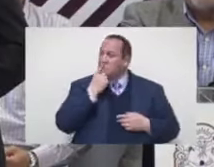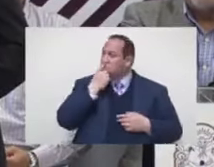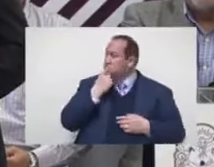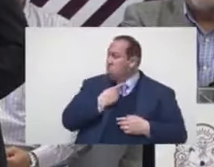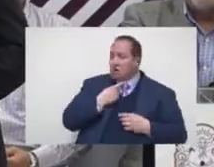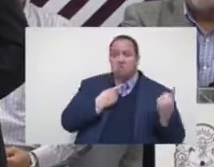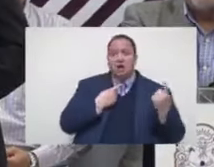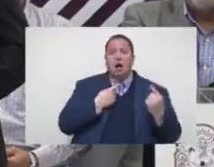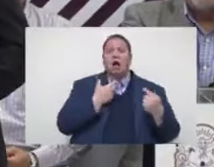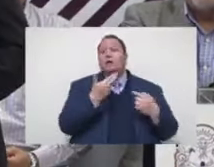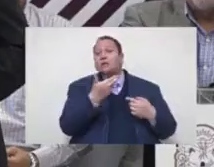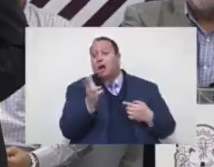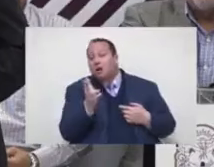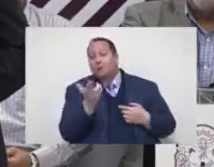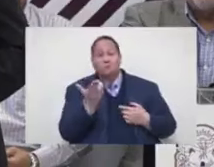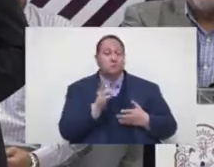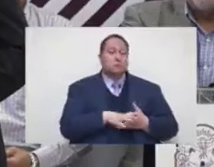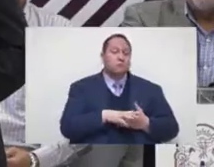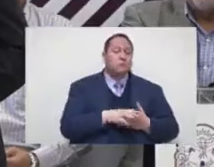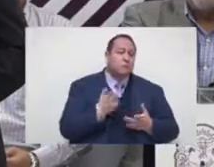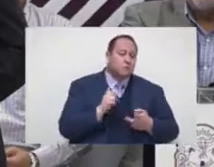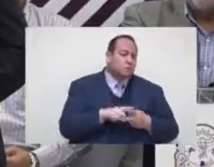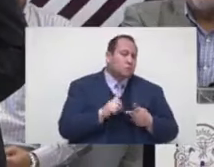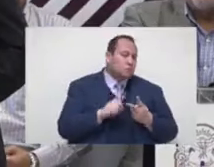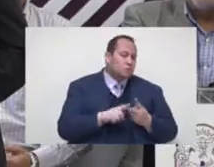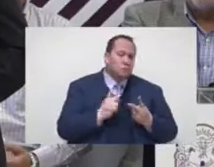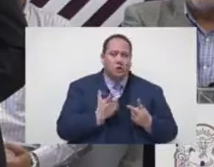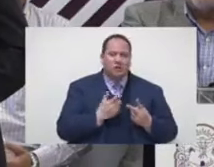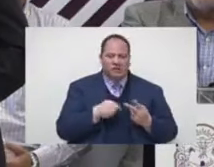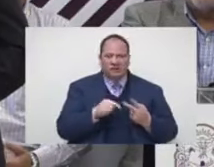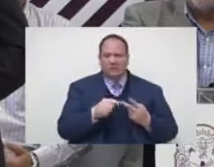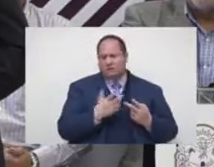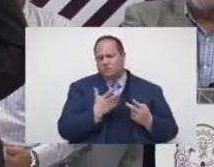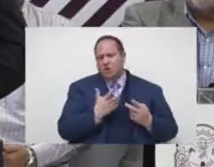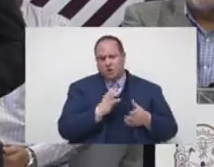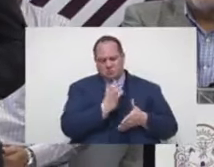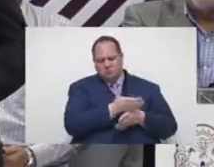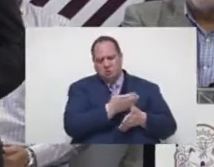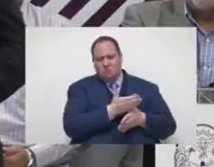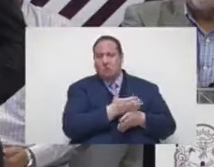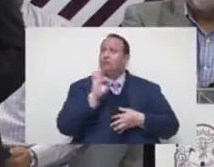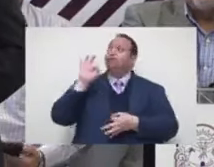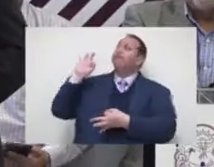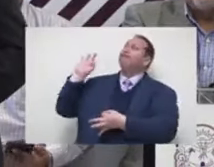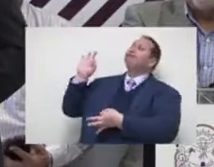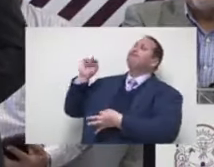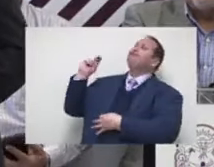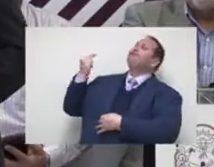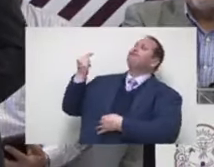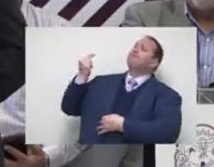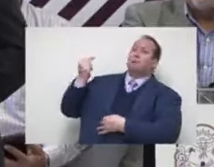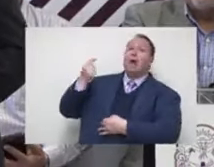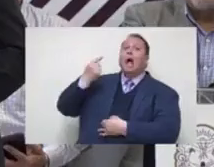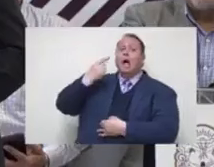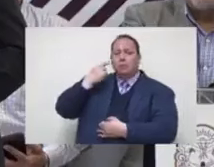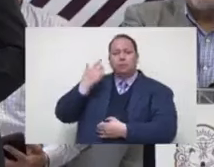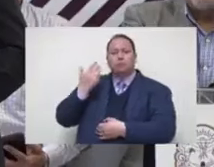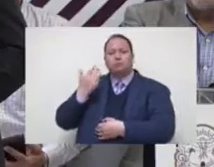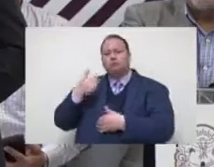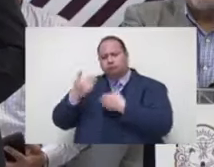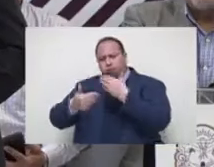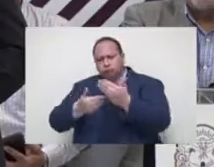la parte restaurantera, o cosa más, la parte de ese medio, están paradas, están viendo para poder cumplimiento, cosa más, en